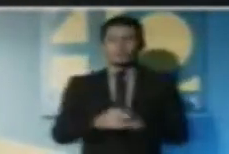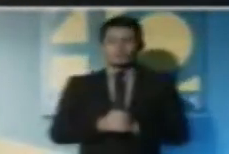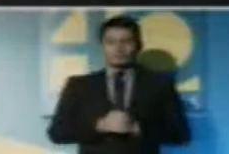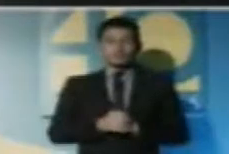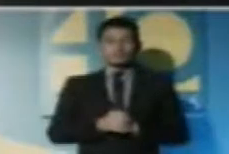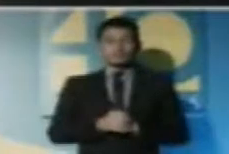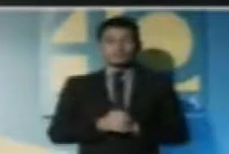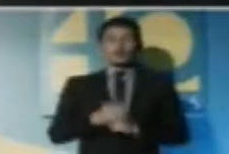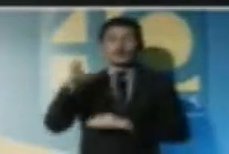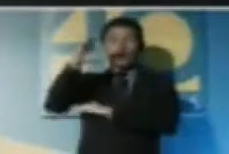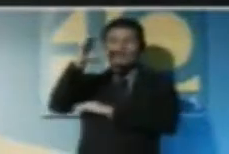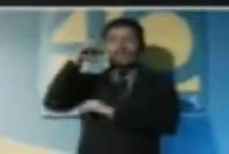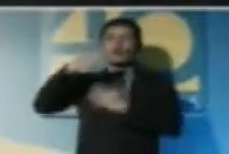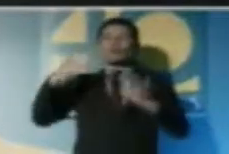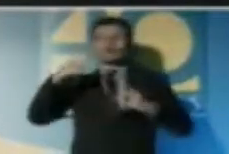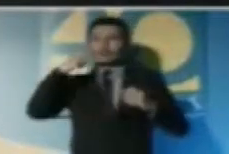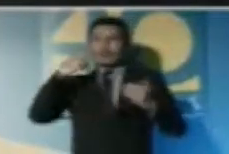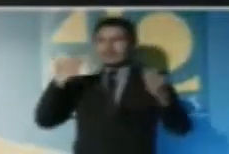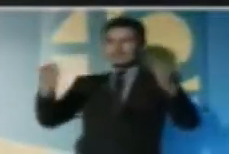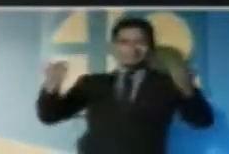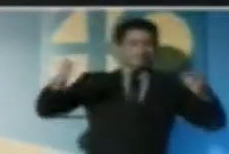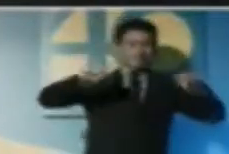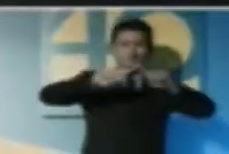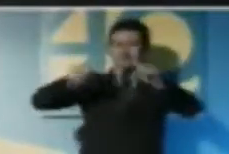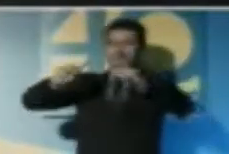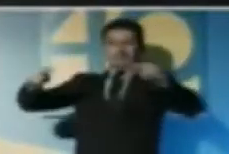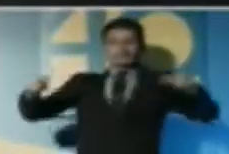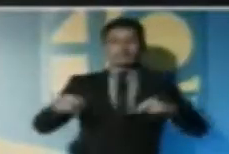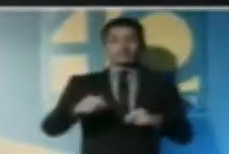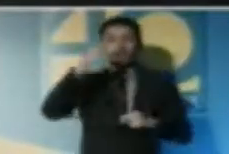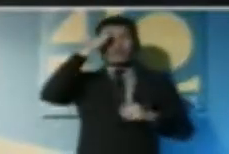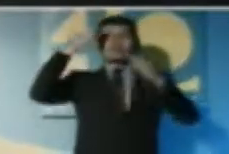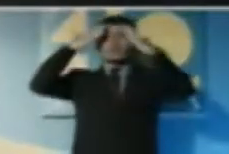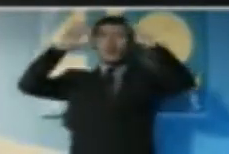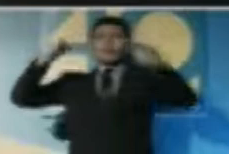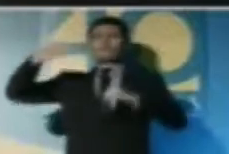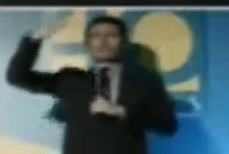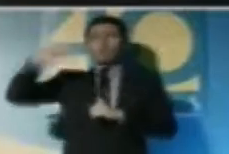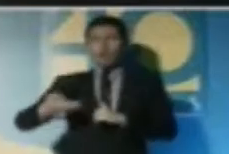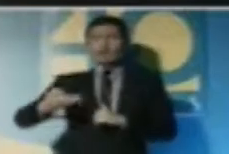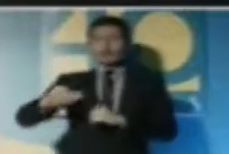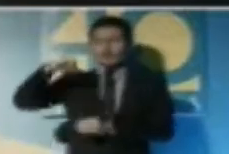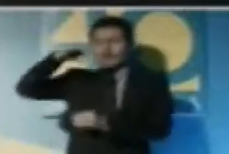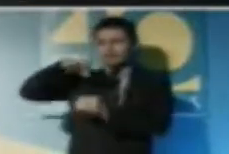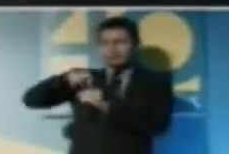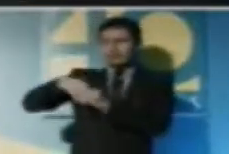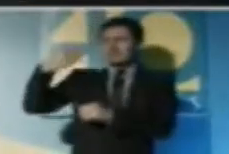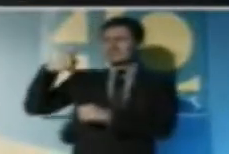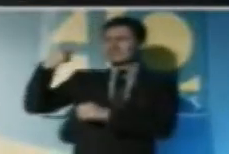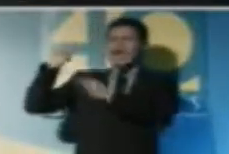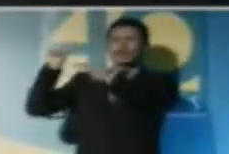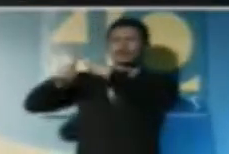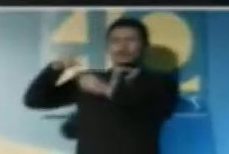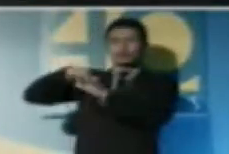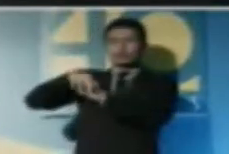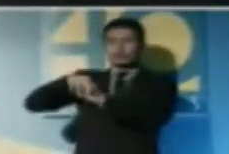Colombia es de contrastes. Se le reconoce como una democracia formal con elecciones desde hace más de 100 años,